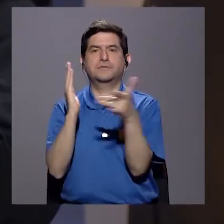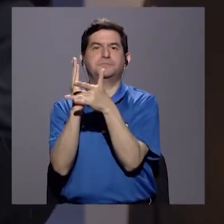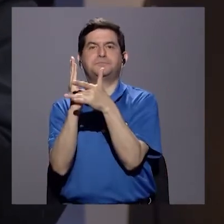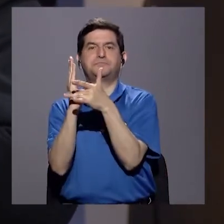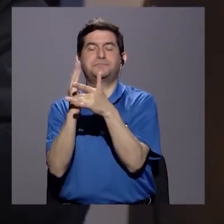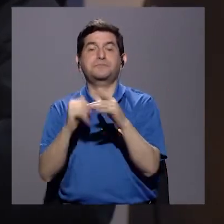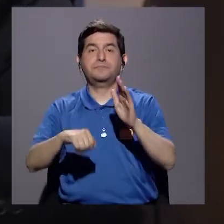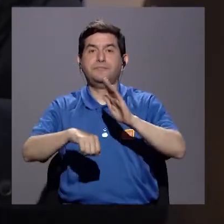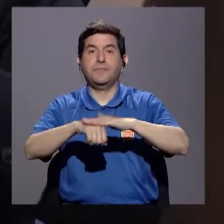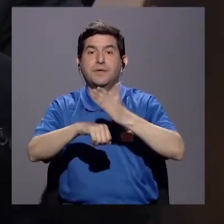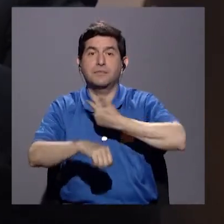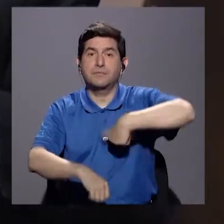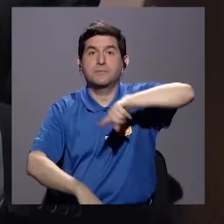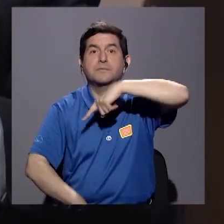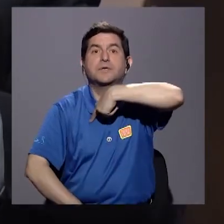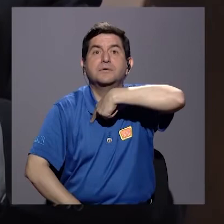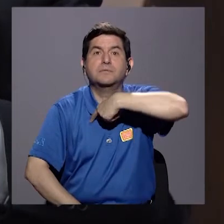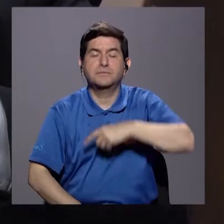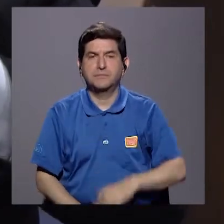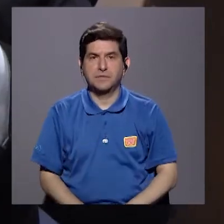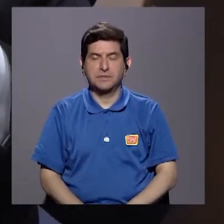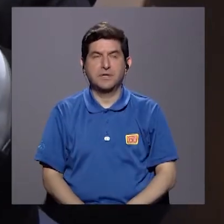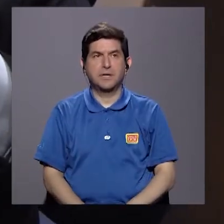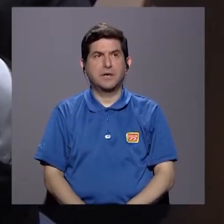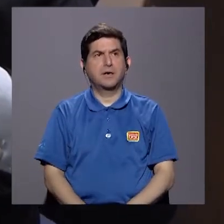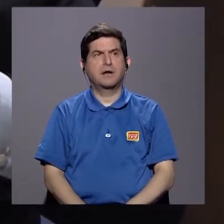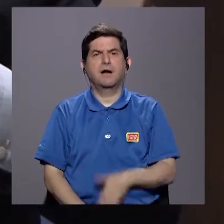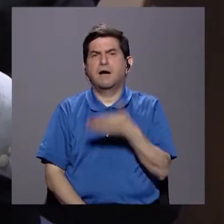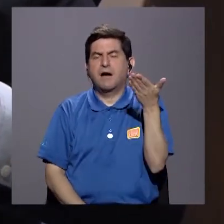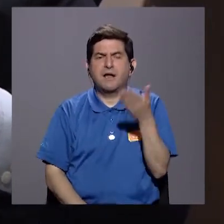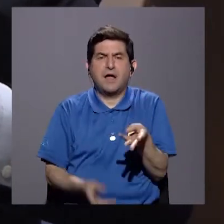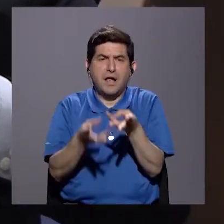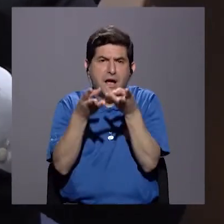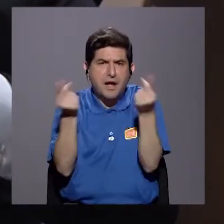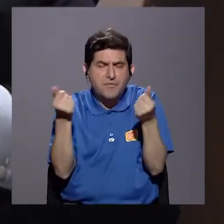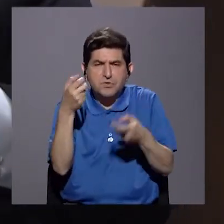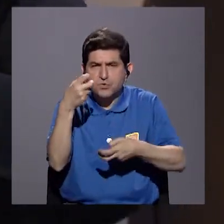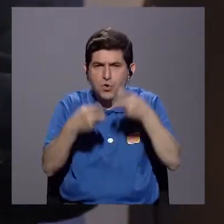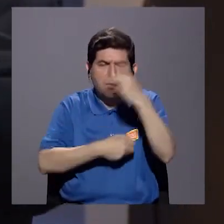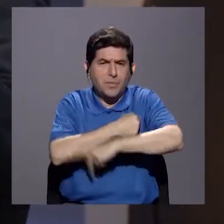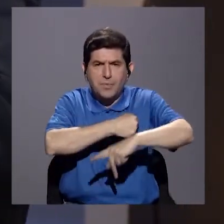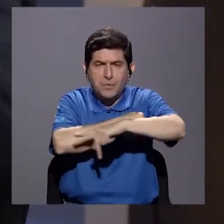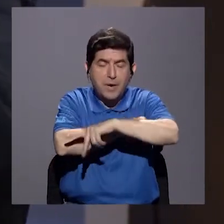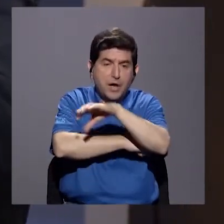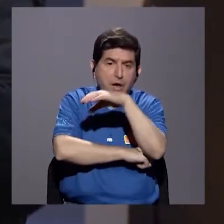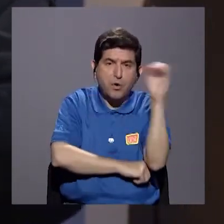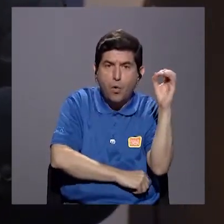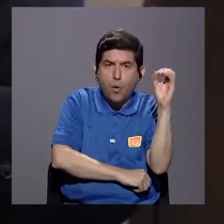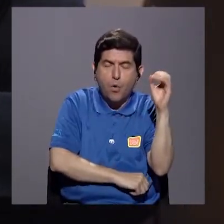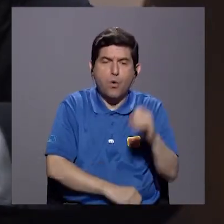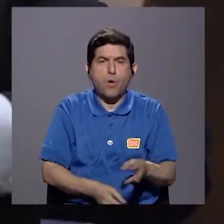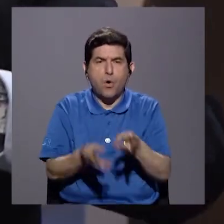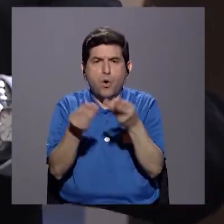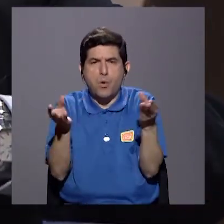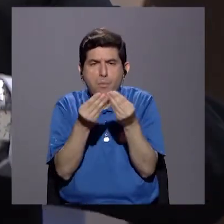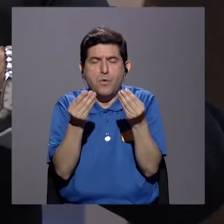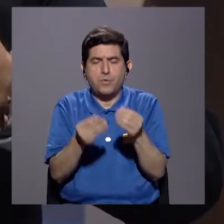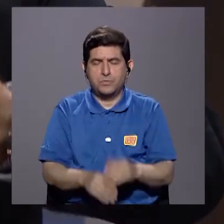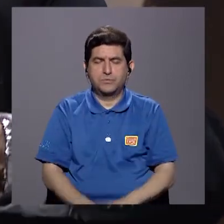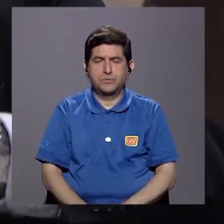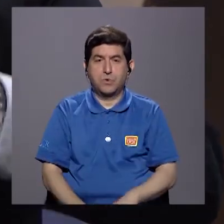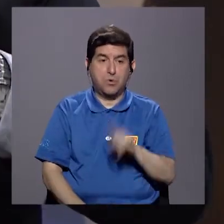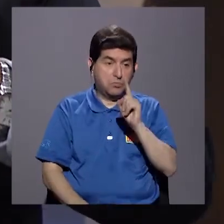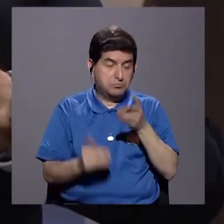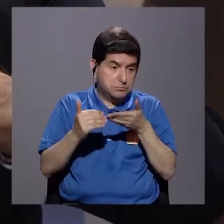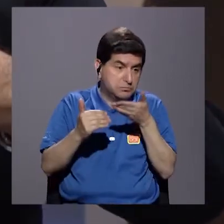proceso tecnológico y nos lleve se pueda llevar a resolver o un problema del país o producir